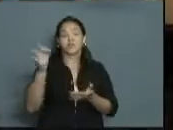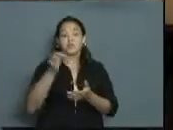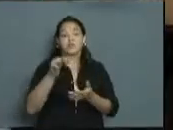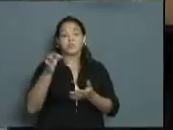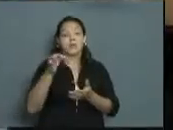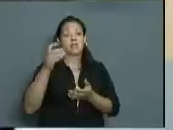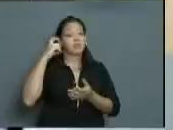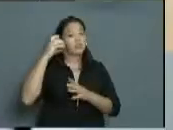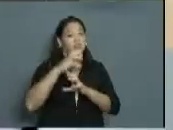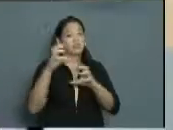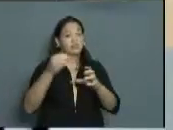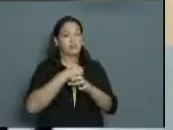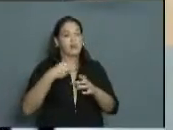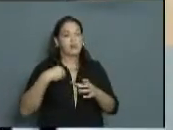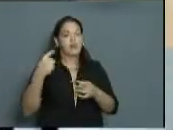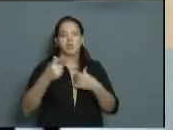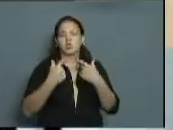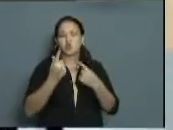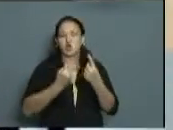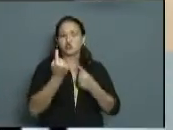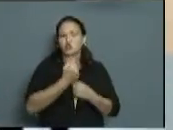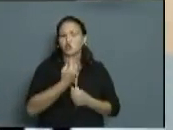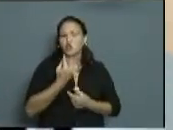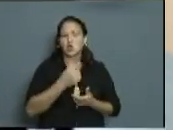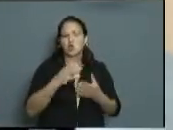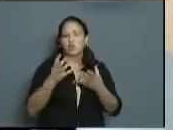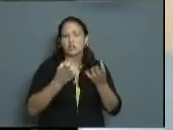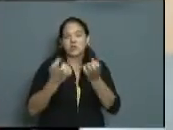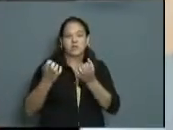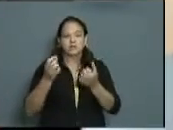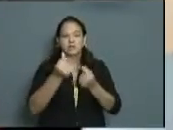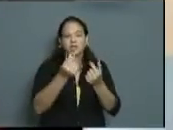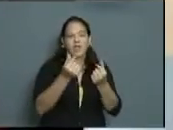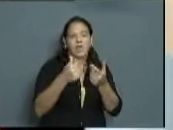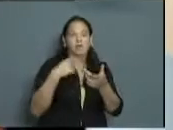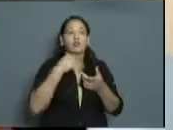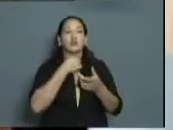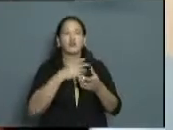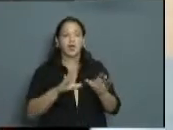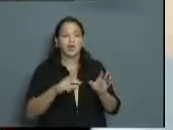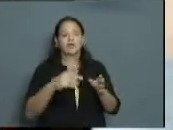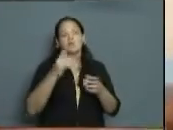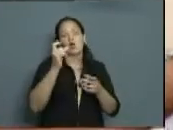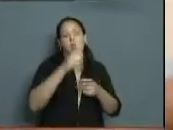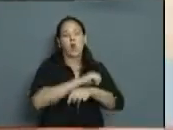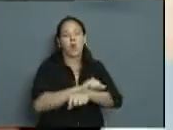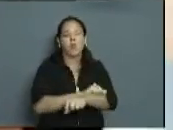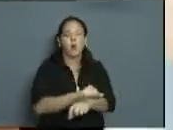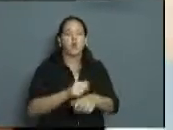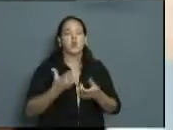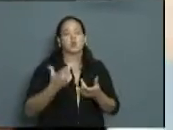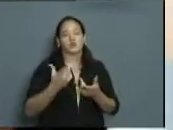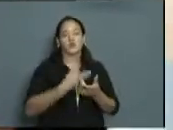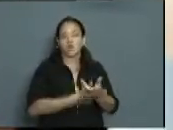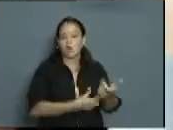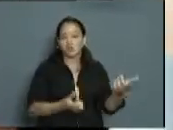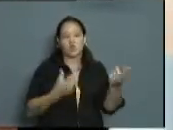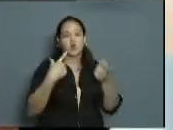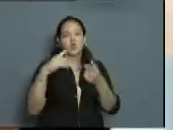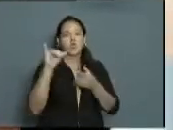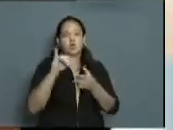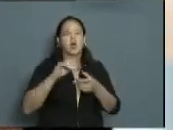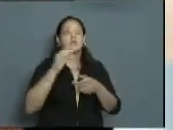Ciencias Médicas. Fuimos recogiendo entre los trabajadores todo lo que podíamos donar. Uno donó un jaboncito, otro un paquetico de